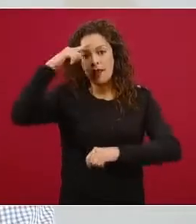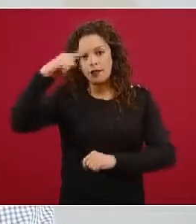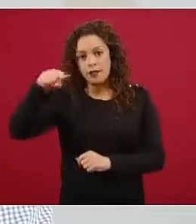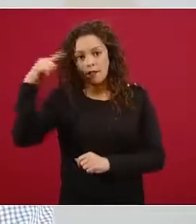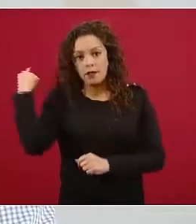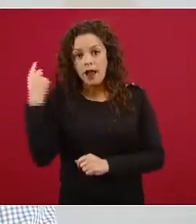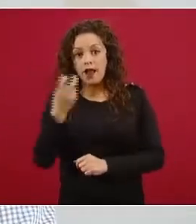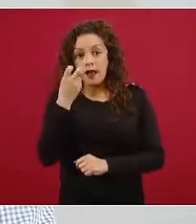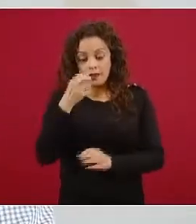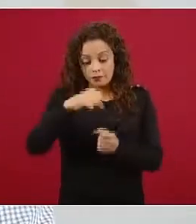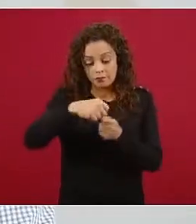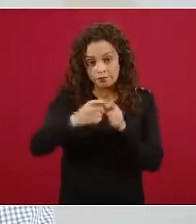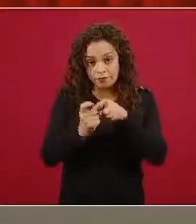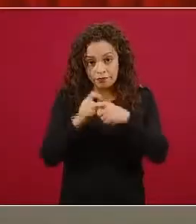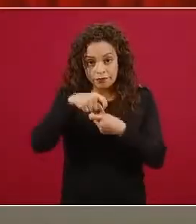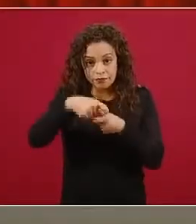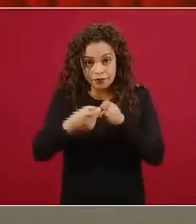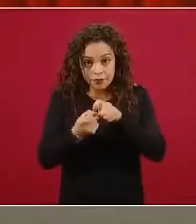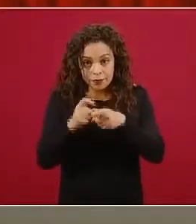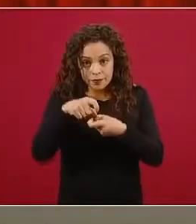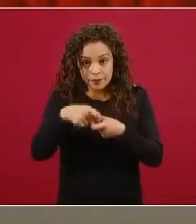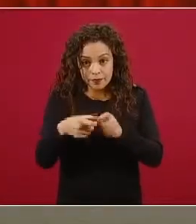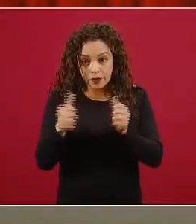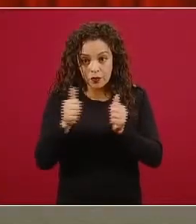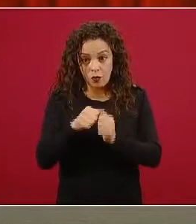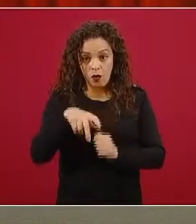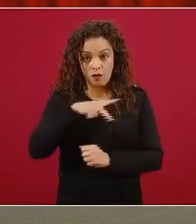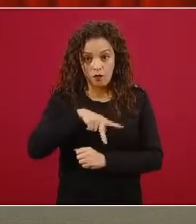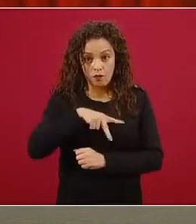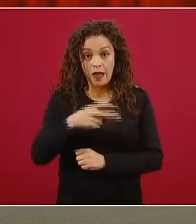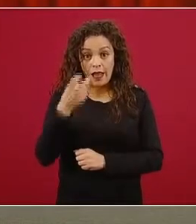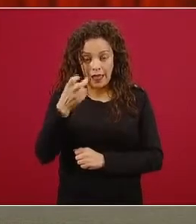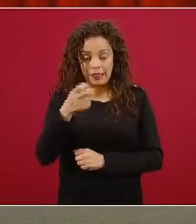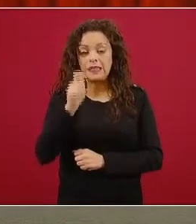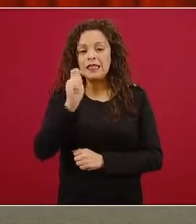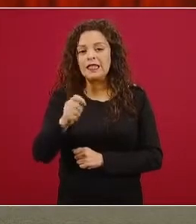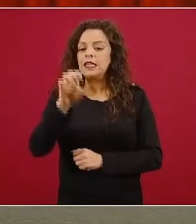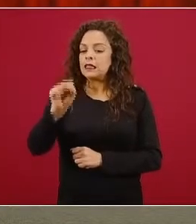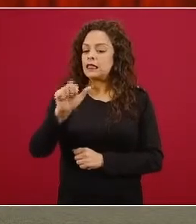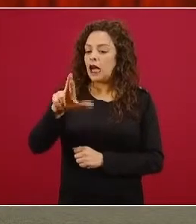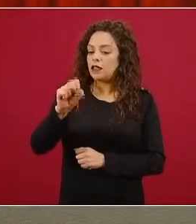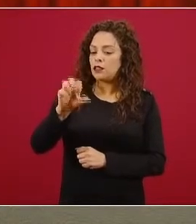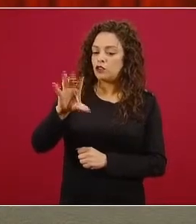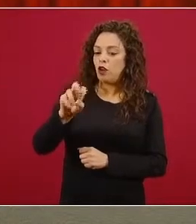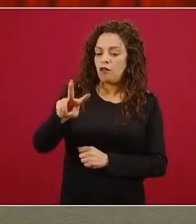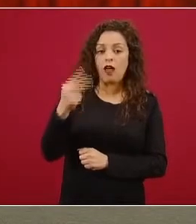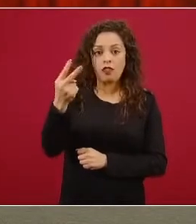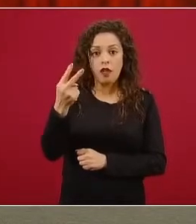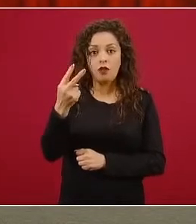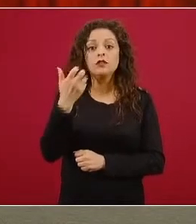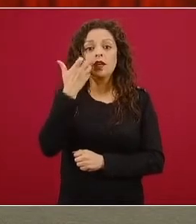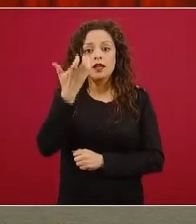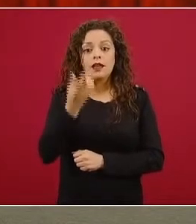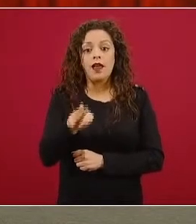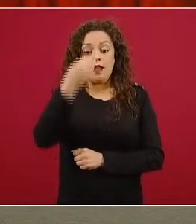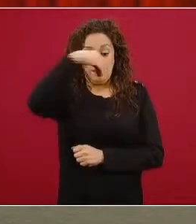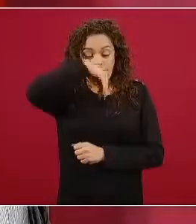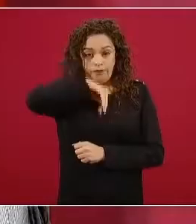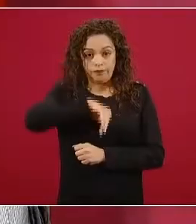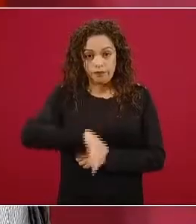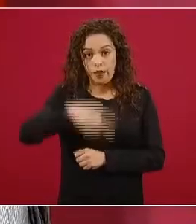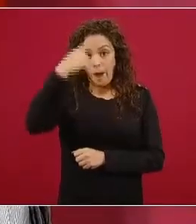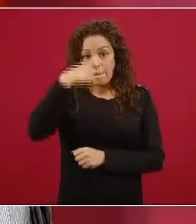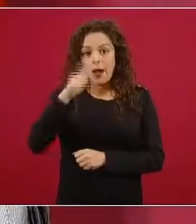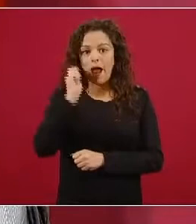esa partícula viral, que en este caso de SARS-CoV-2, que queremos introducir en el organismo para que genere una